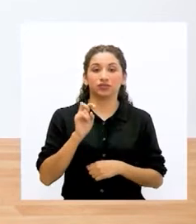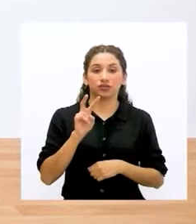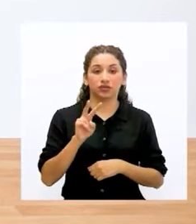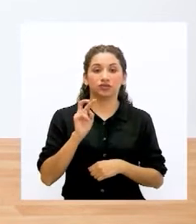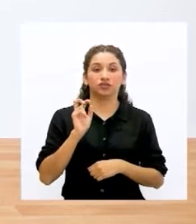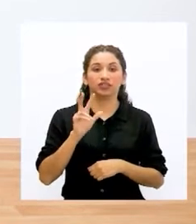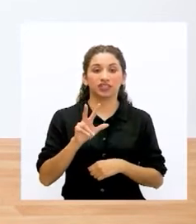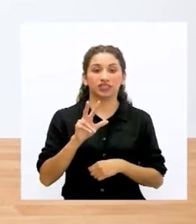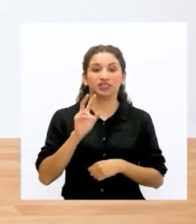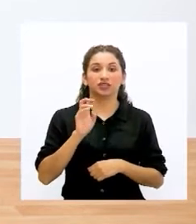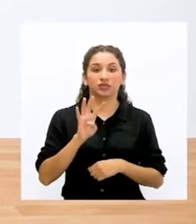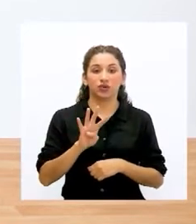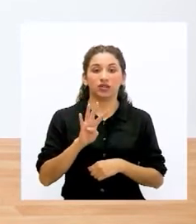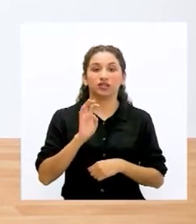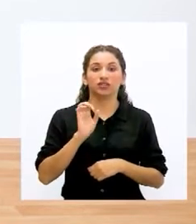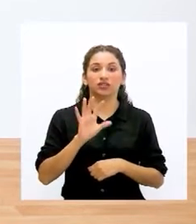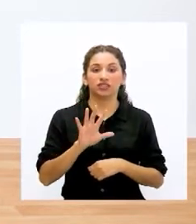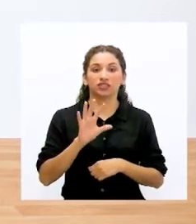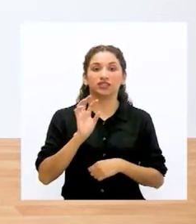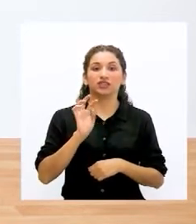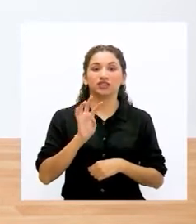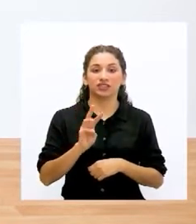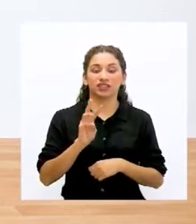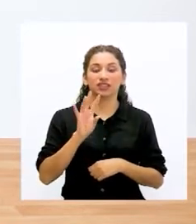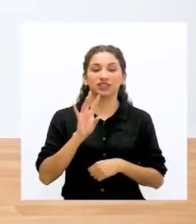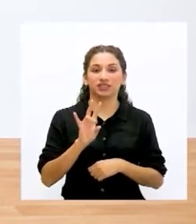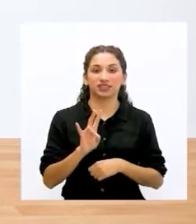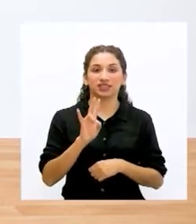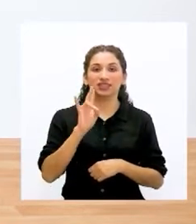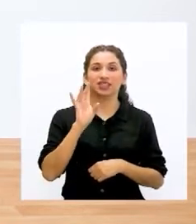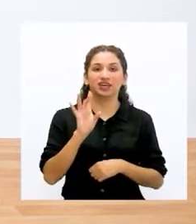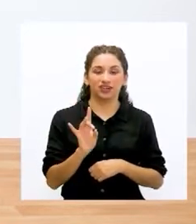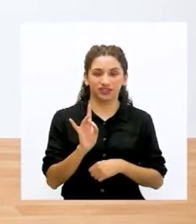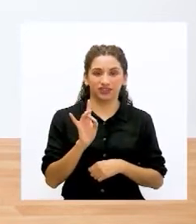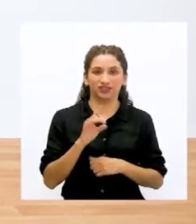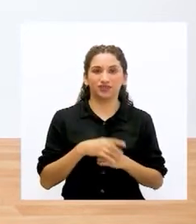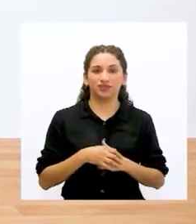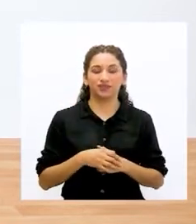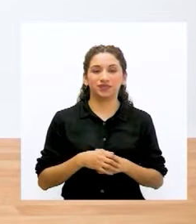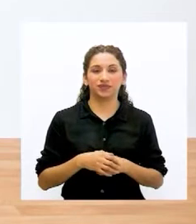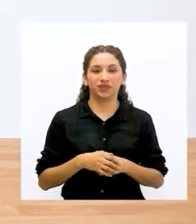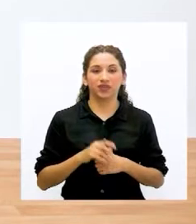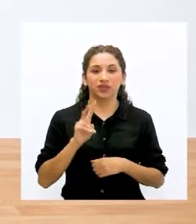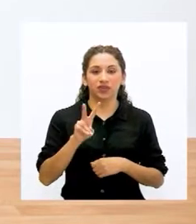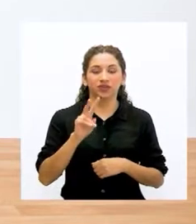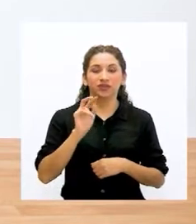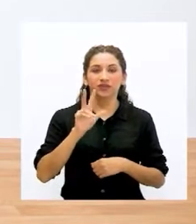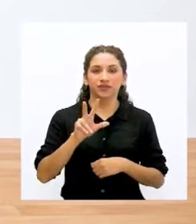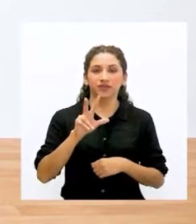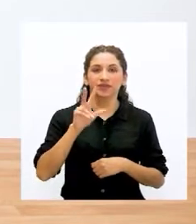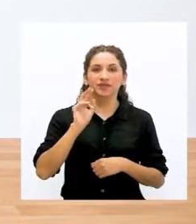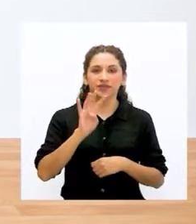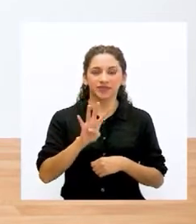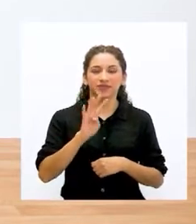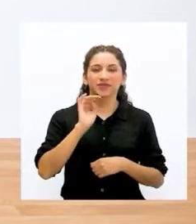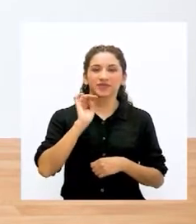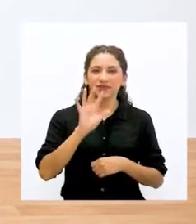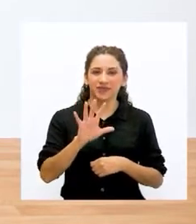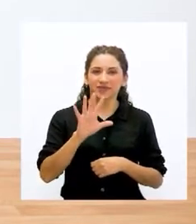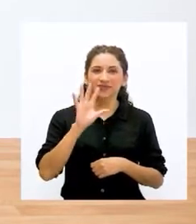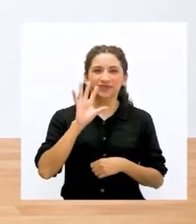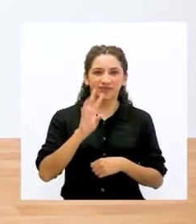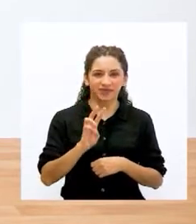1, 2, 3, 4, 5, 6, 7, 8. 1, 2, 3,